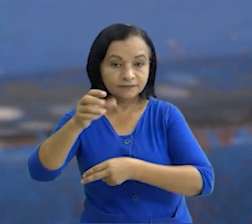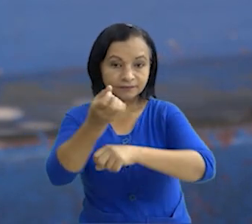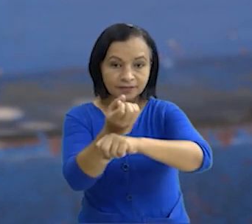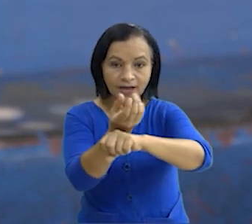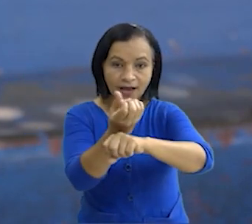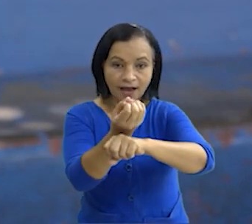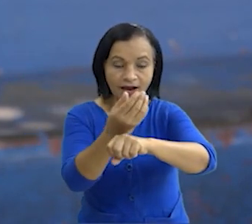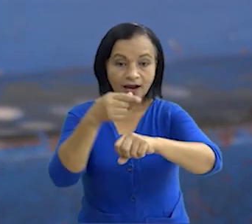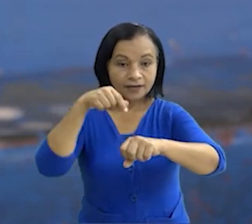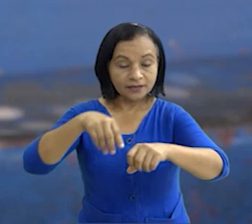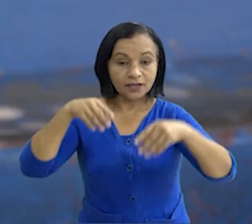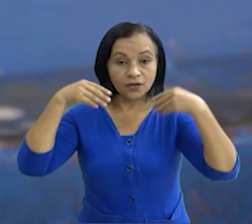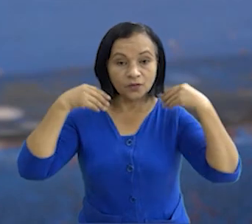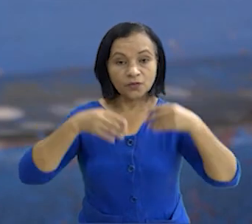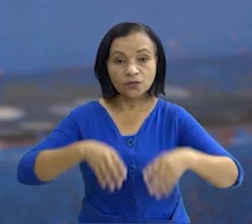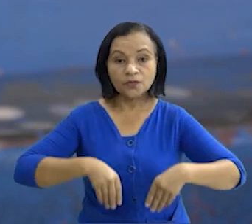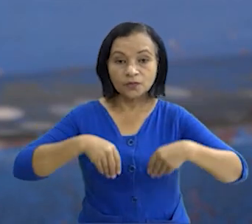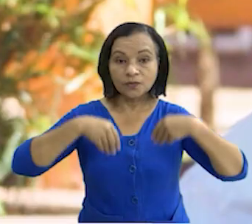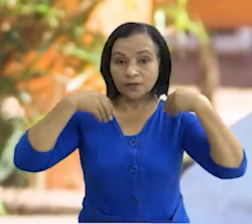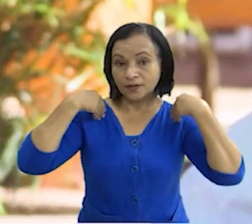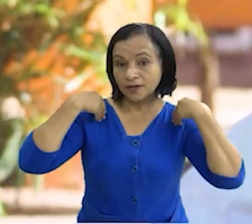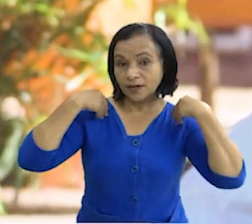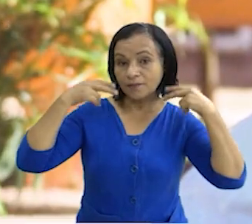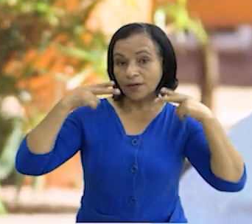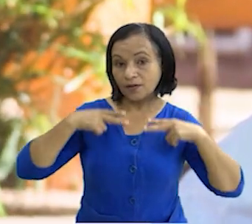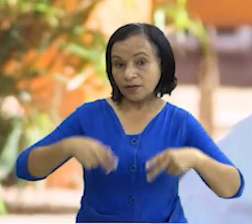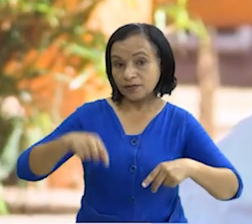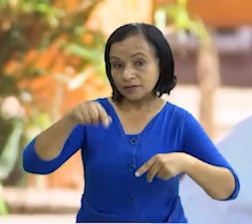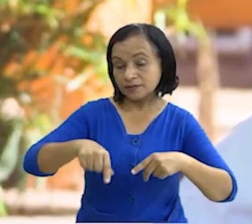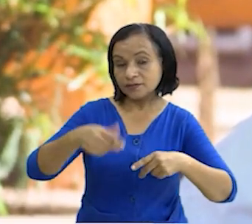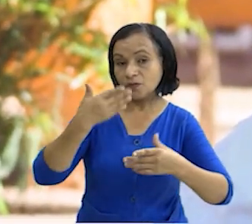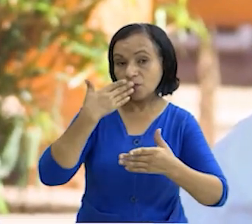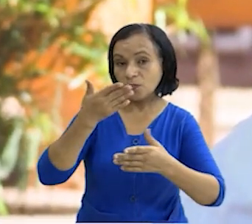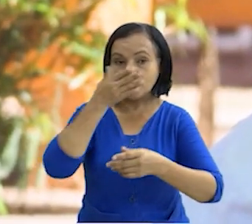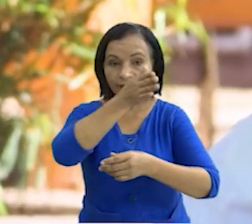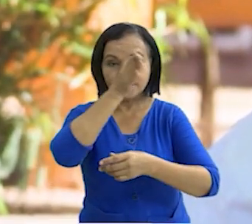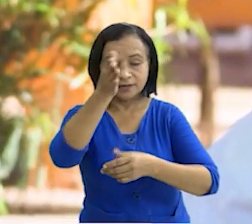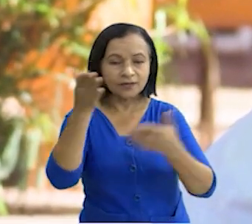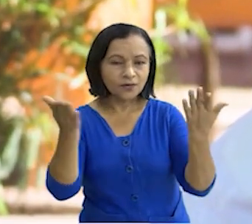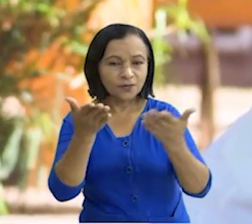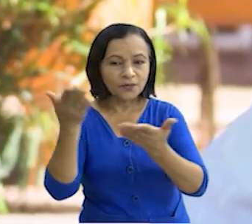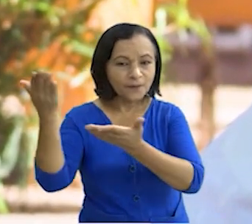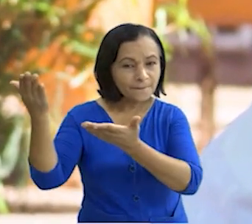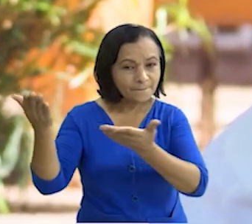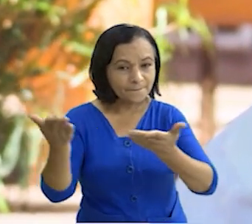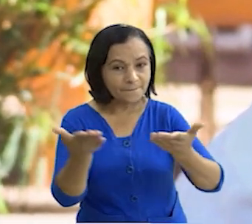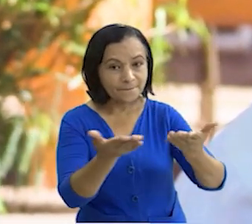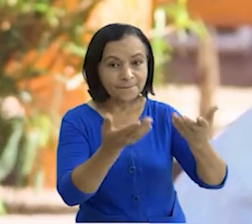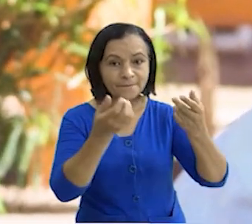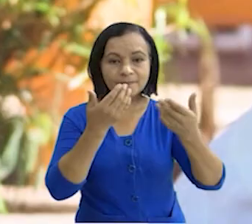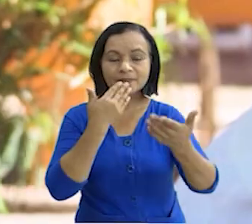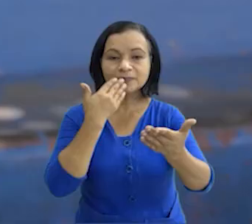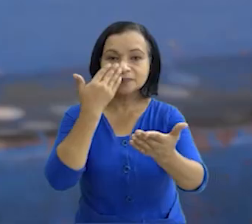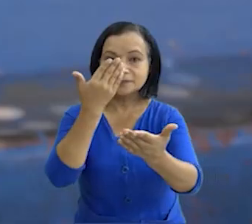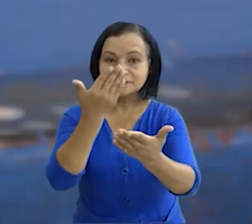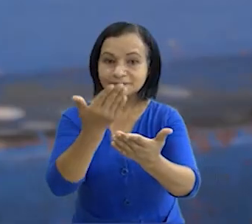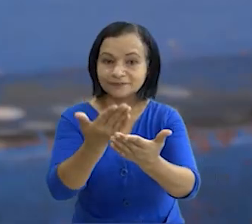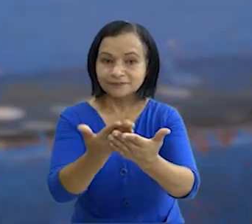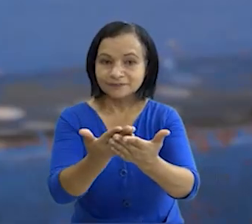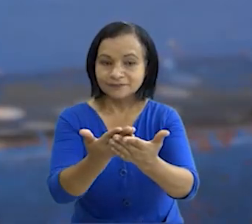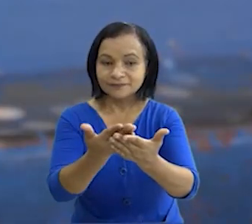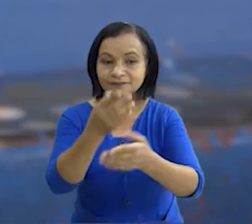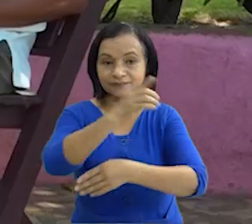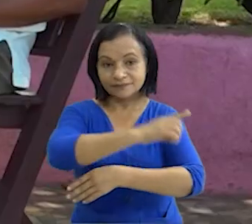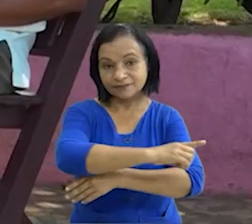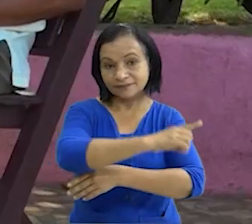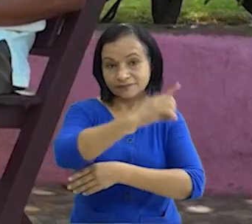de Juigalpa, quien nos va a estar hablando acerca de los avances en la buena gestión del riesgo. Bienvenido, estimado. Gracias por la